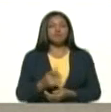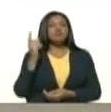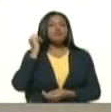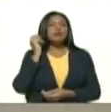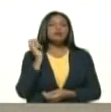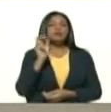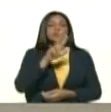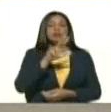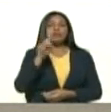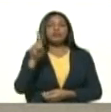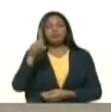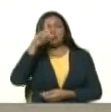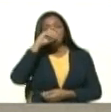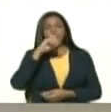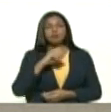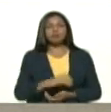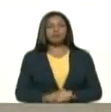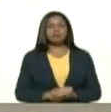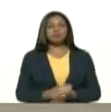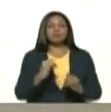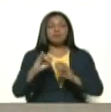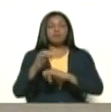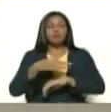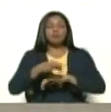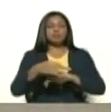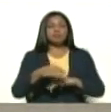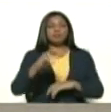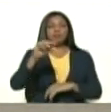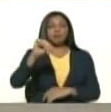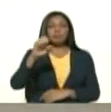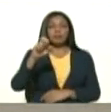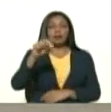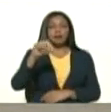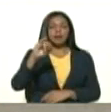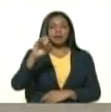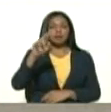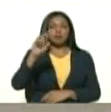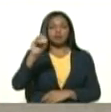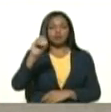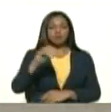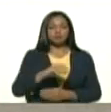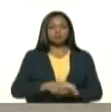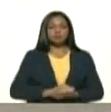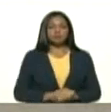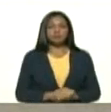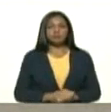años, municipio Maneiro. Maneiro.